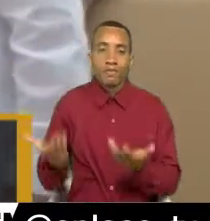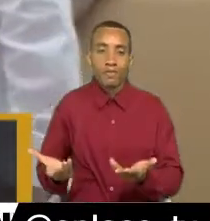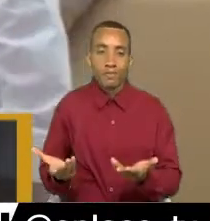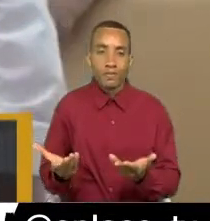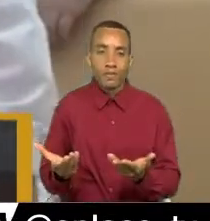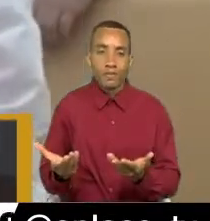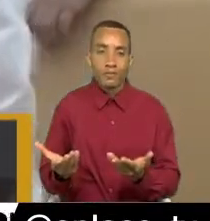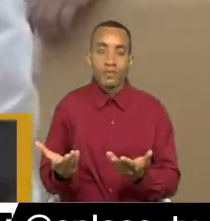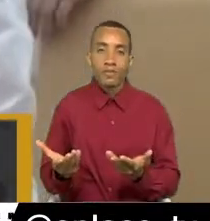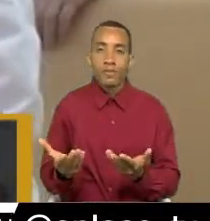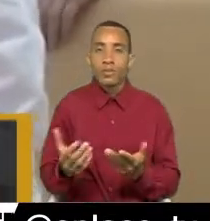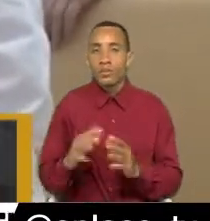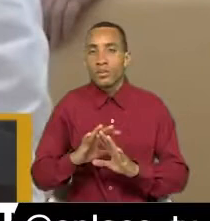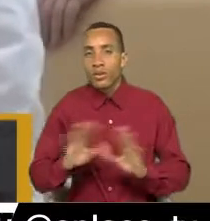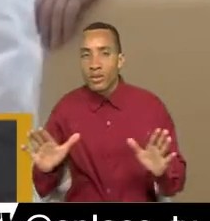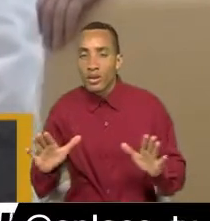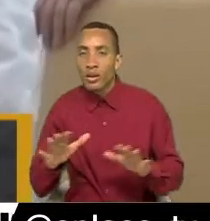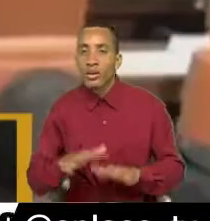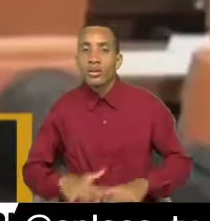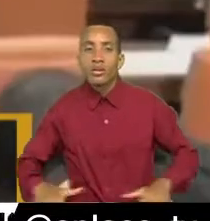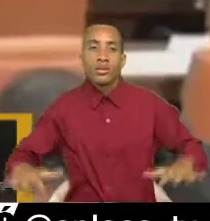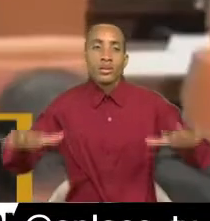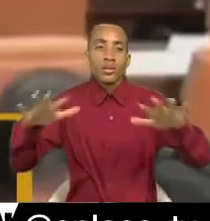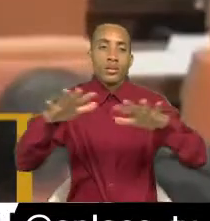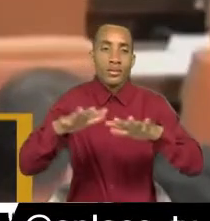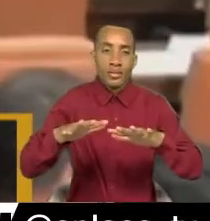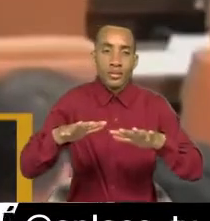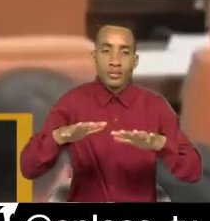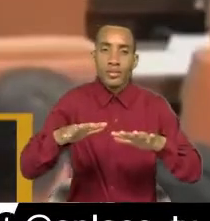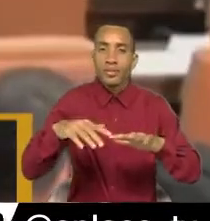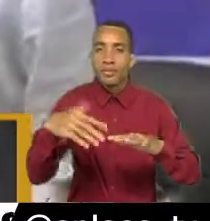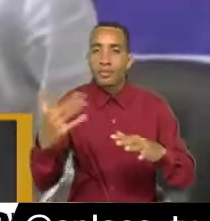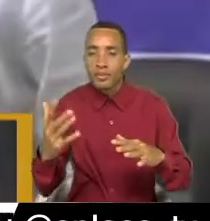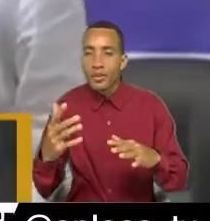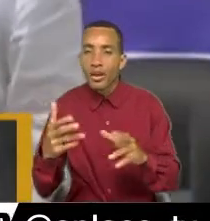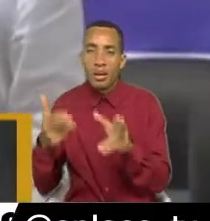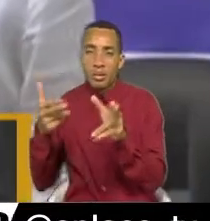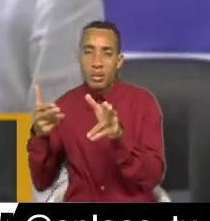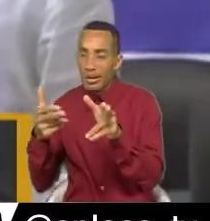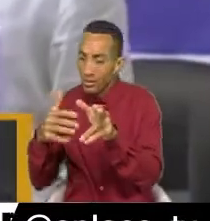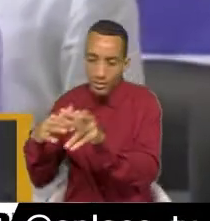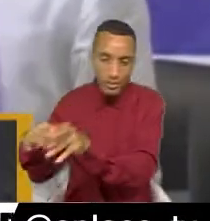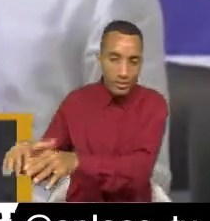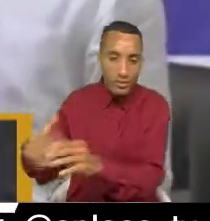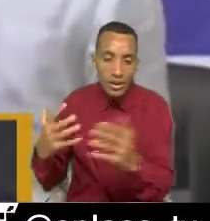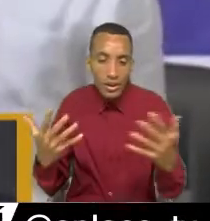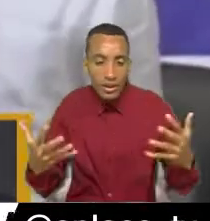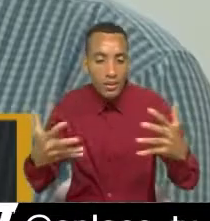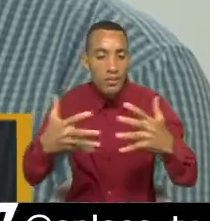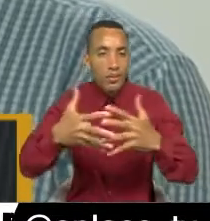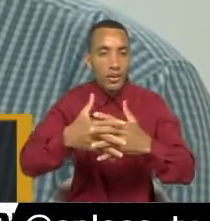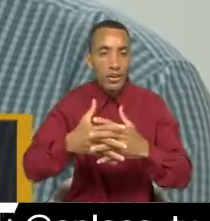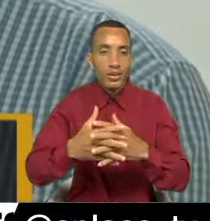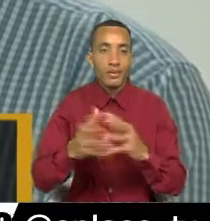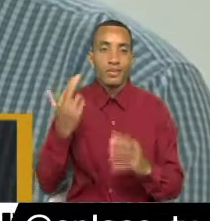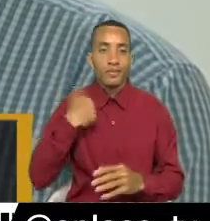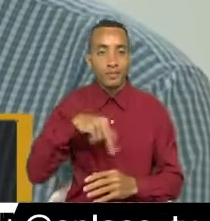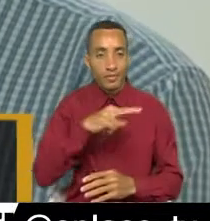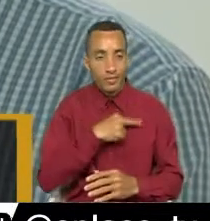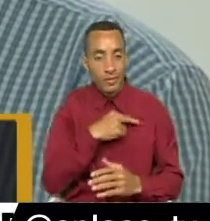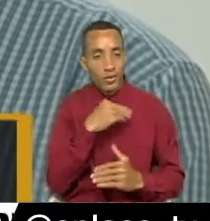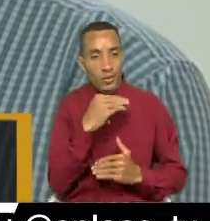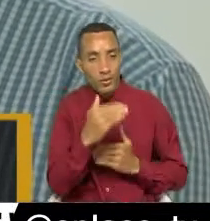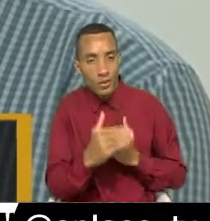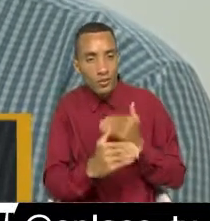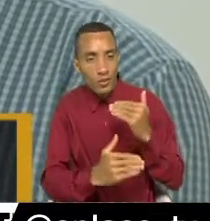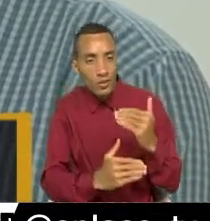y pasar a los espacios territoriales de reincorporación. Ya ahí entonces comenzamos todo un proceso con la